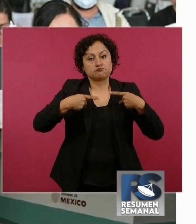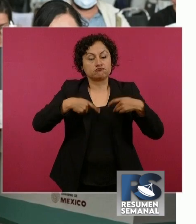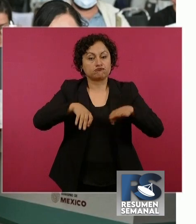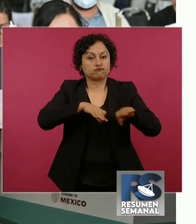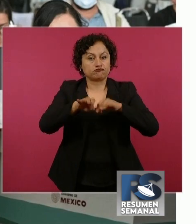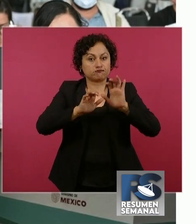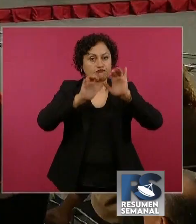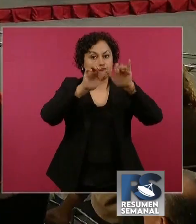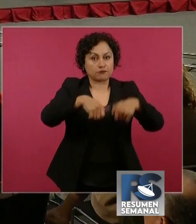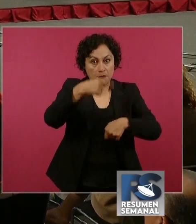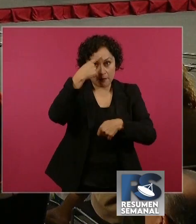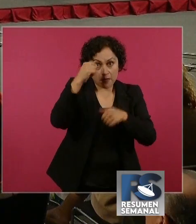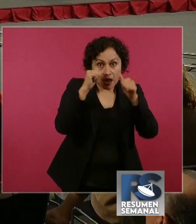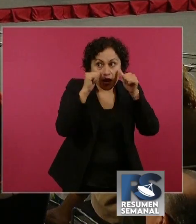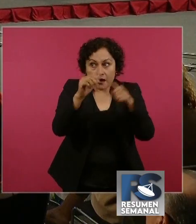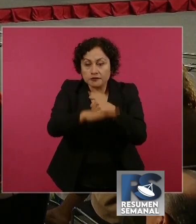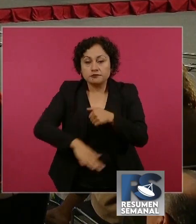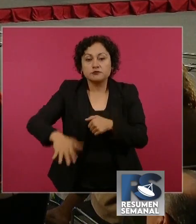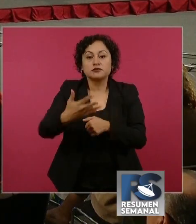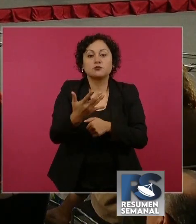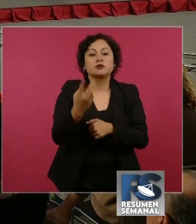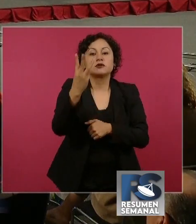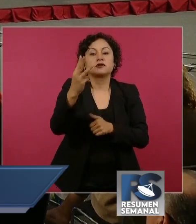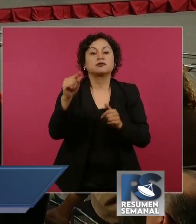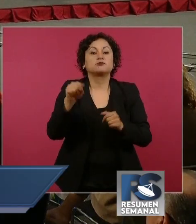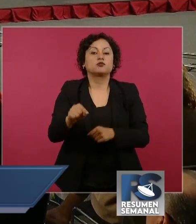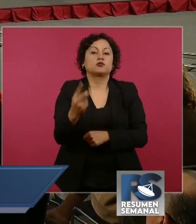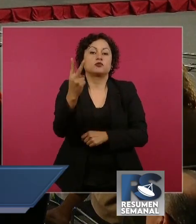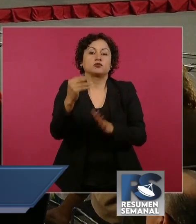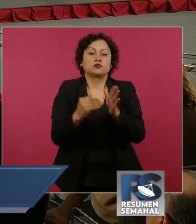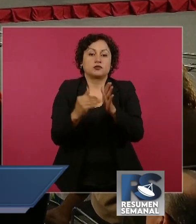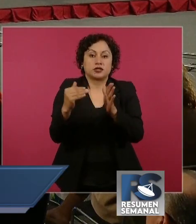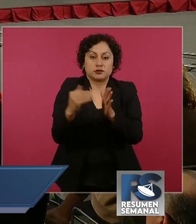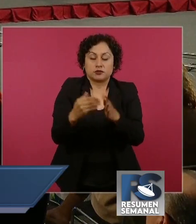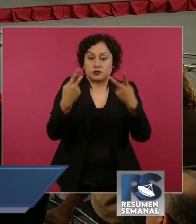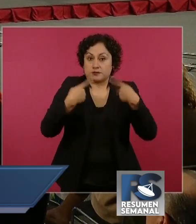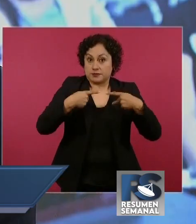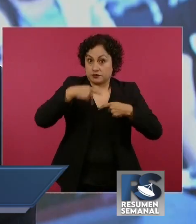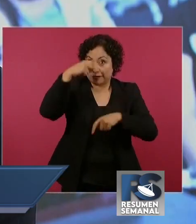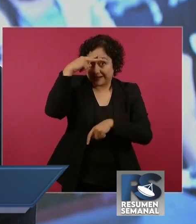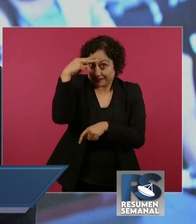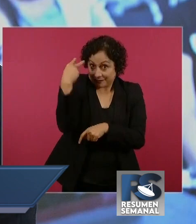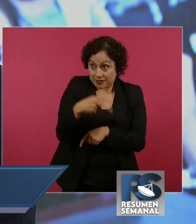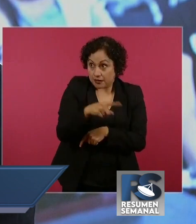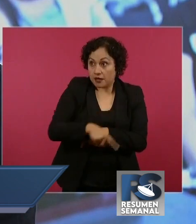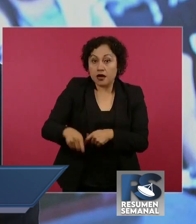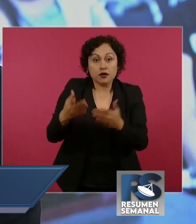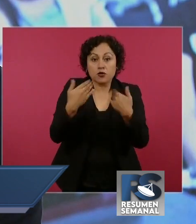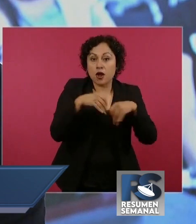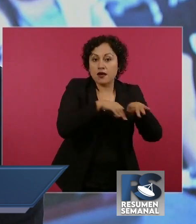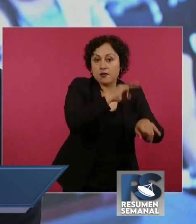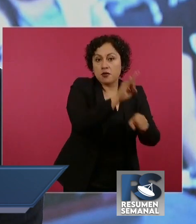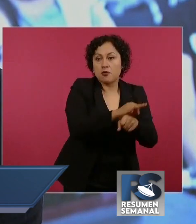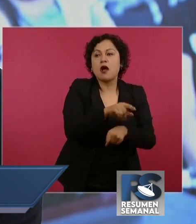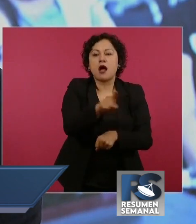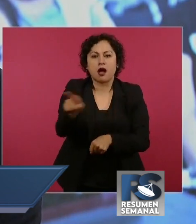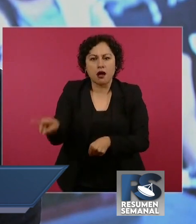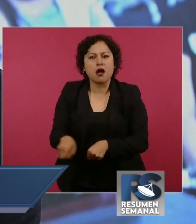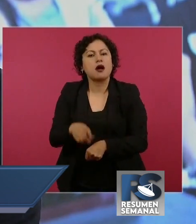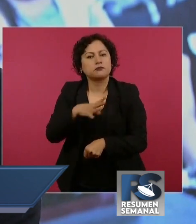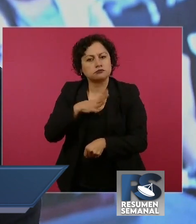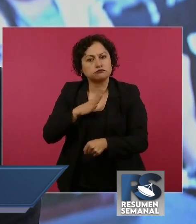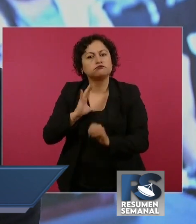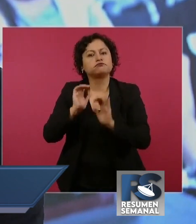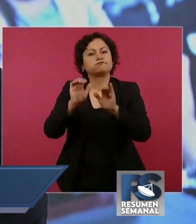a 53.2 millones de mexicanas y mexicanos sin seguridad social en estos 23 estados esto significa